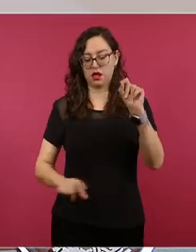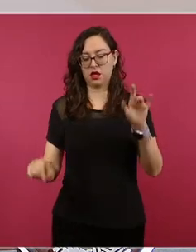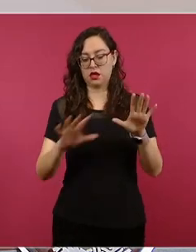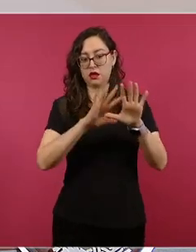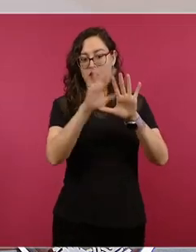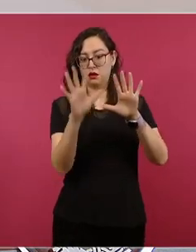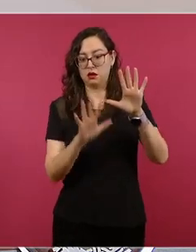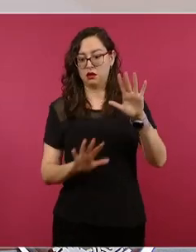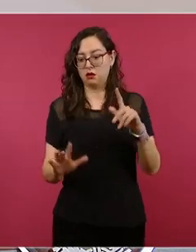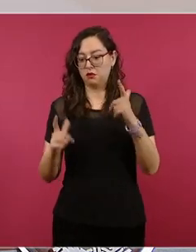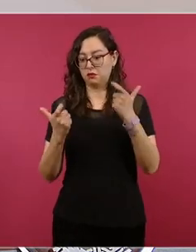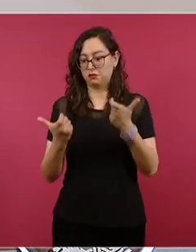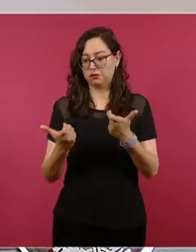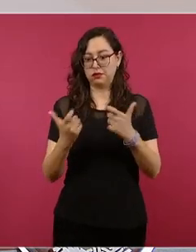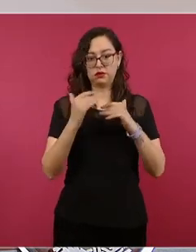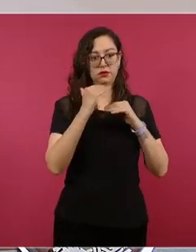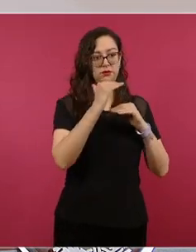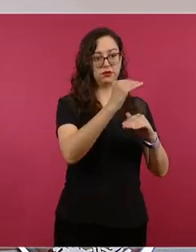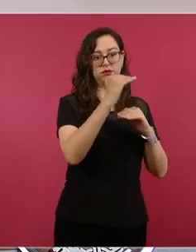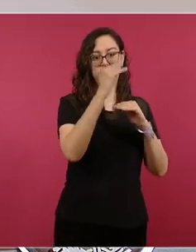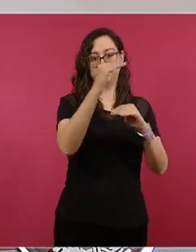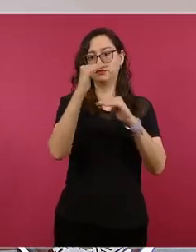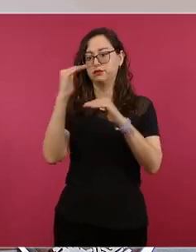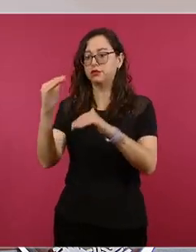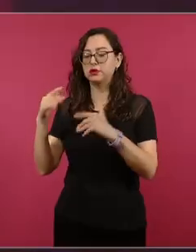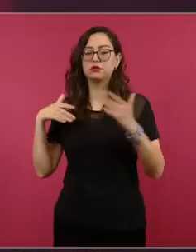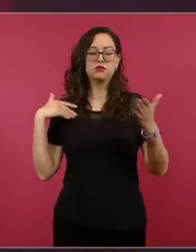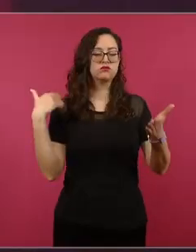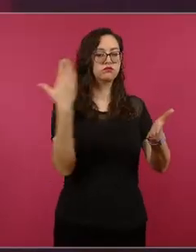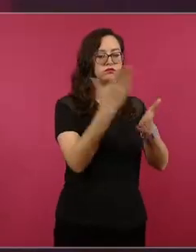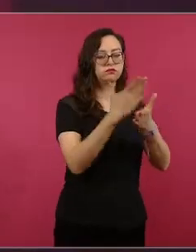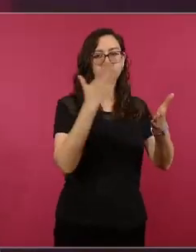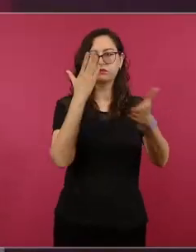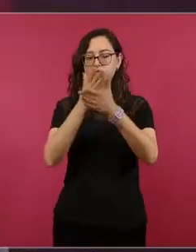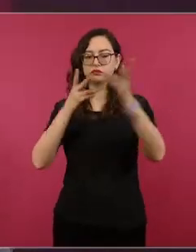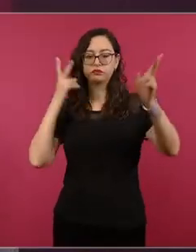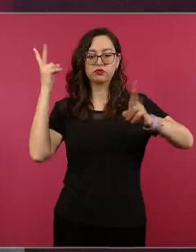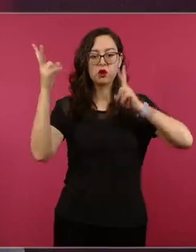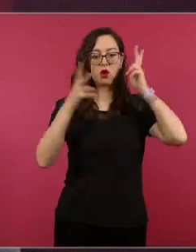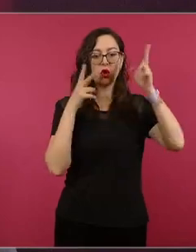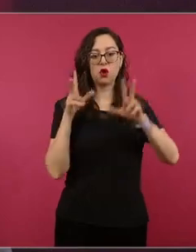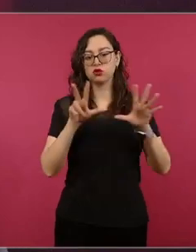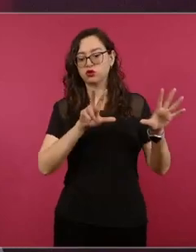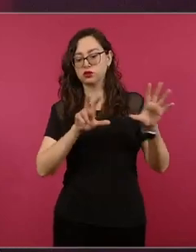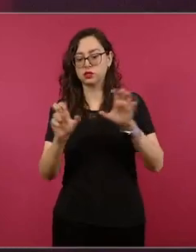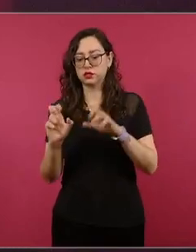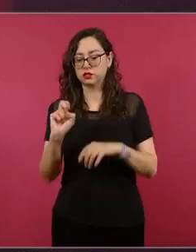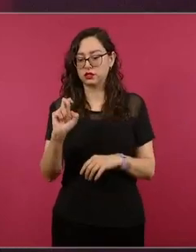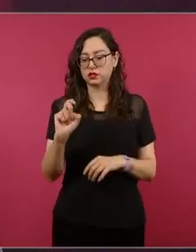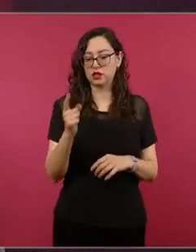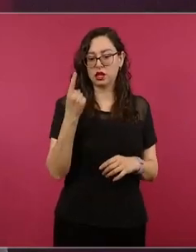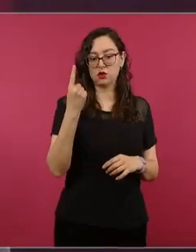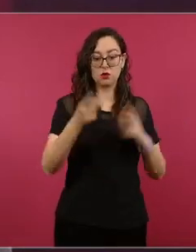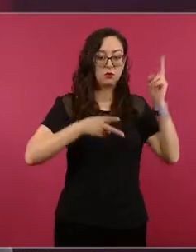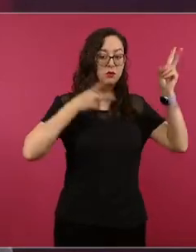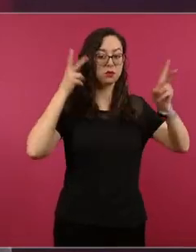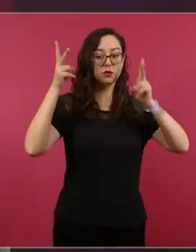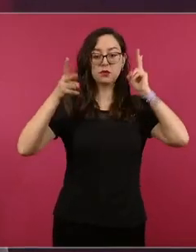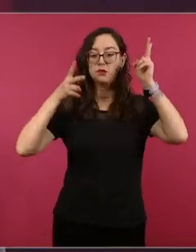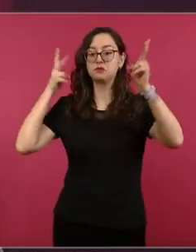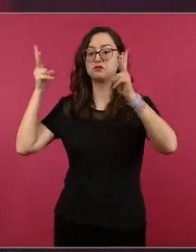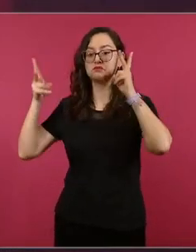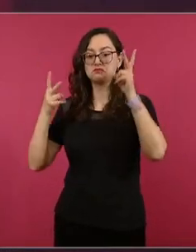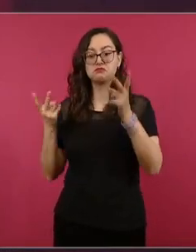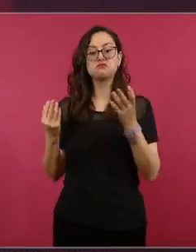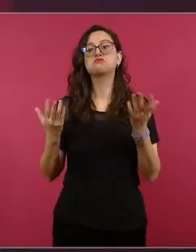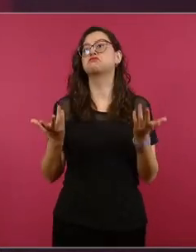CRE, realizamos 831 visitas y verificaciones. En todos los casos, como mencioné, se cumplió